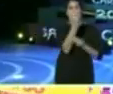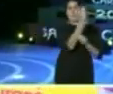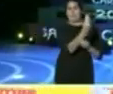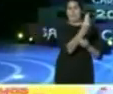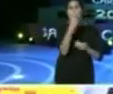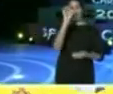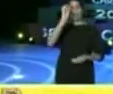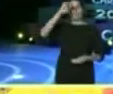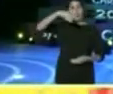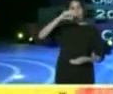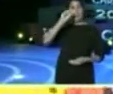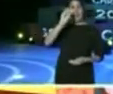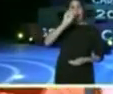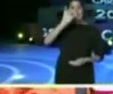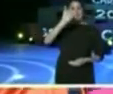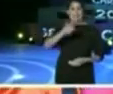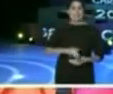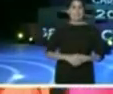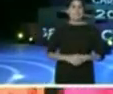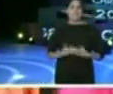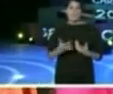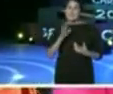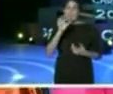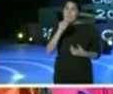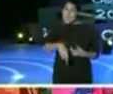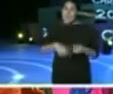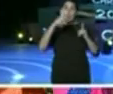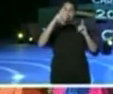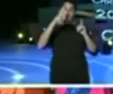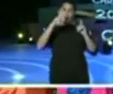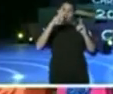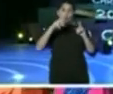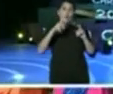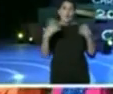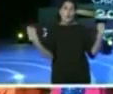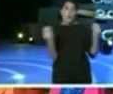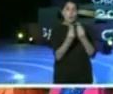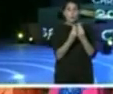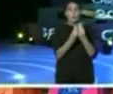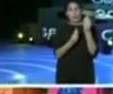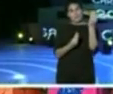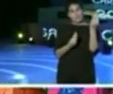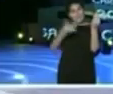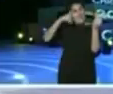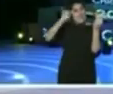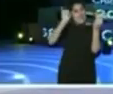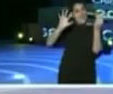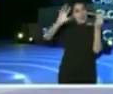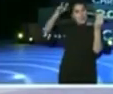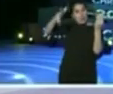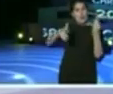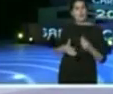sacan la fotografía para los medios gráficos porque no puede faltar, además, con la mascota, como dices tú, el Diablo Loco. Justamente, ahí están,